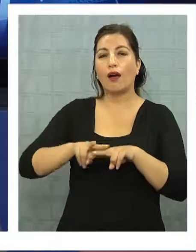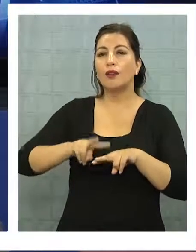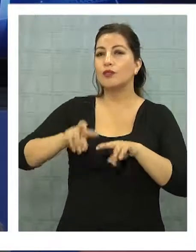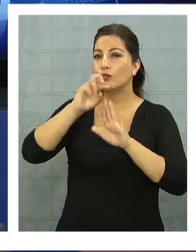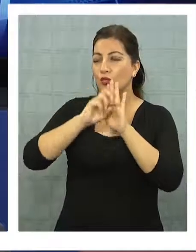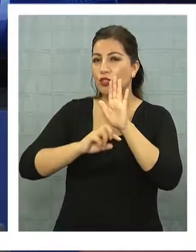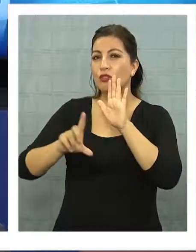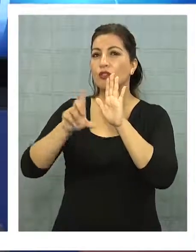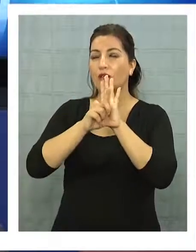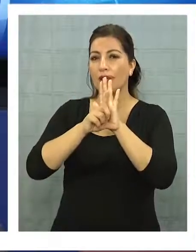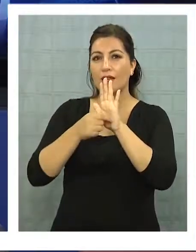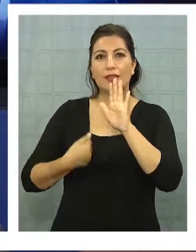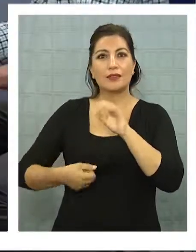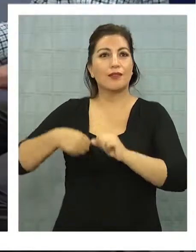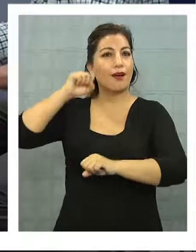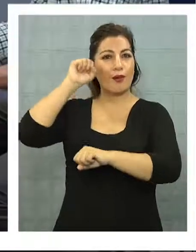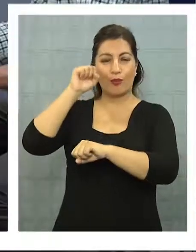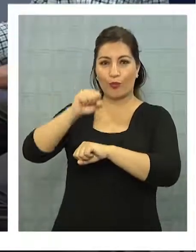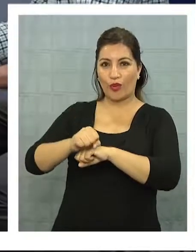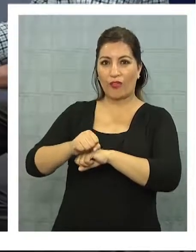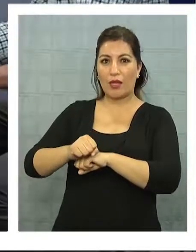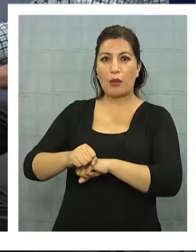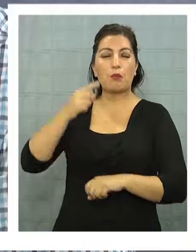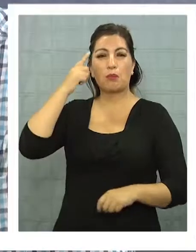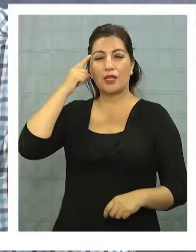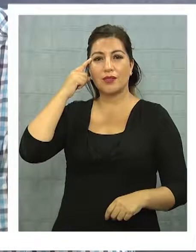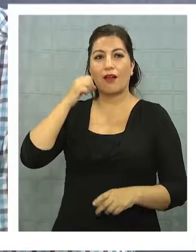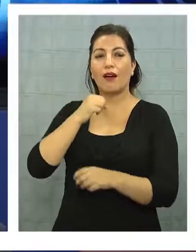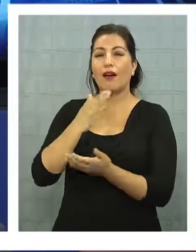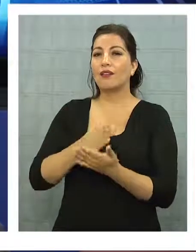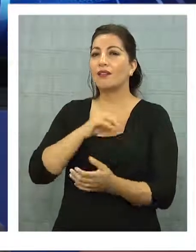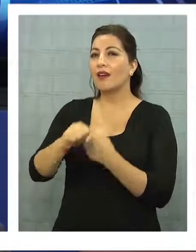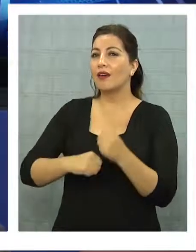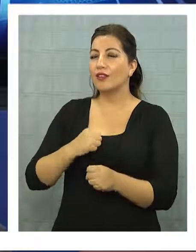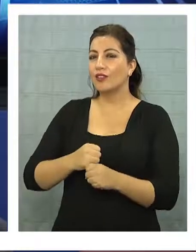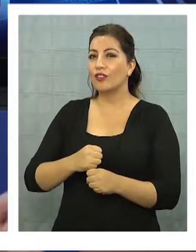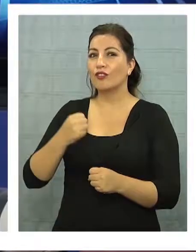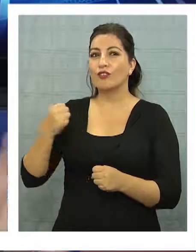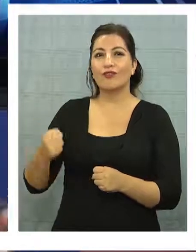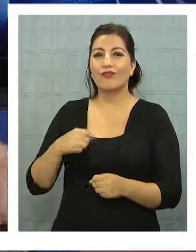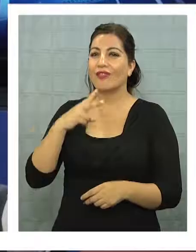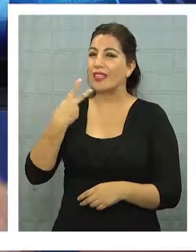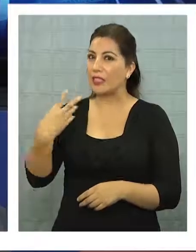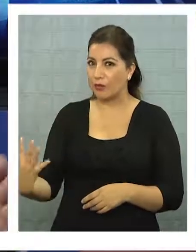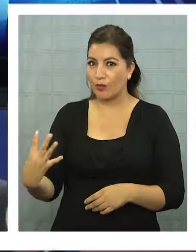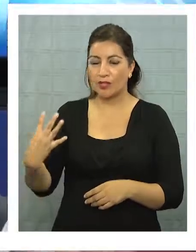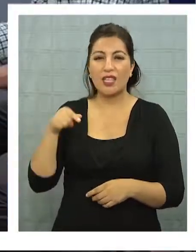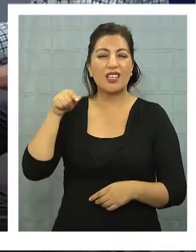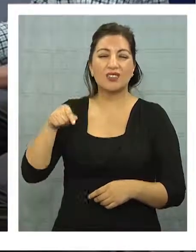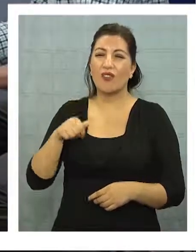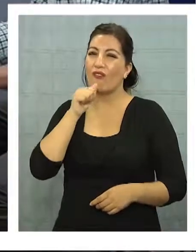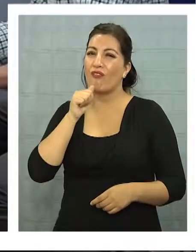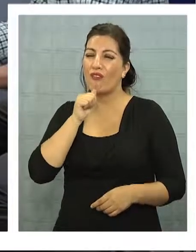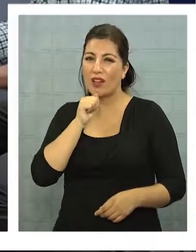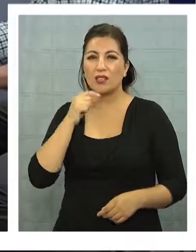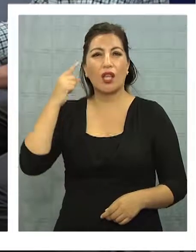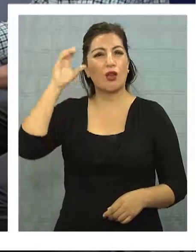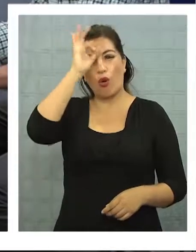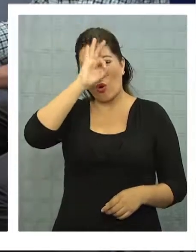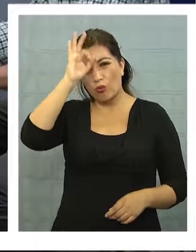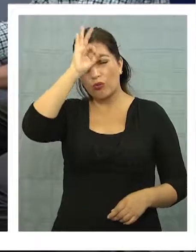periodo parlamentario en que lo presentaron, y después se presentan de nuevo. Hay varios proyectos de limitación de los